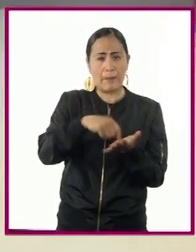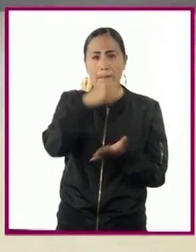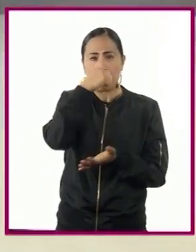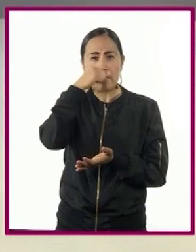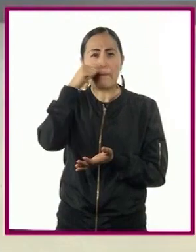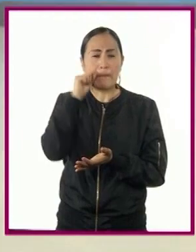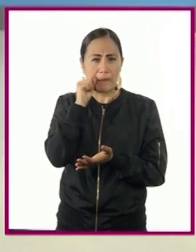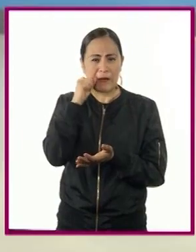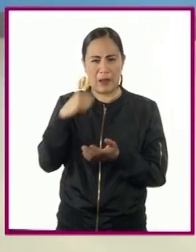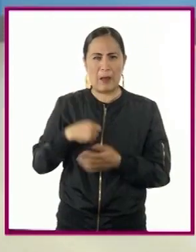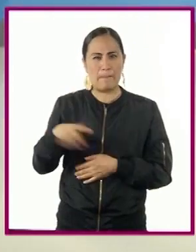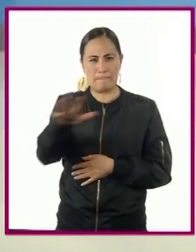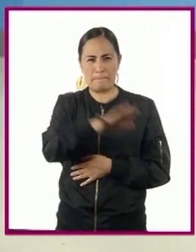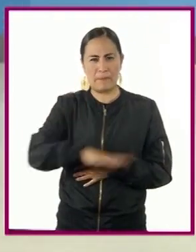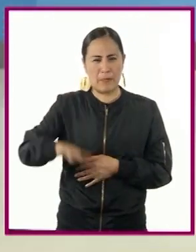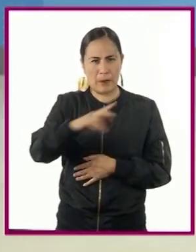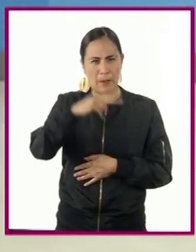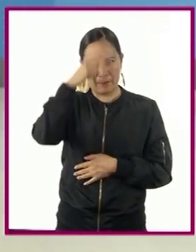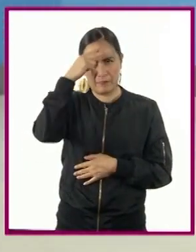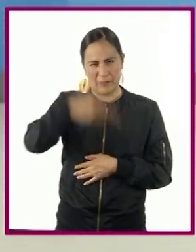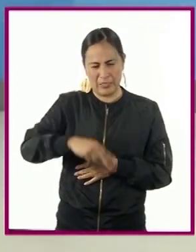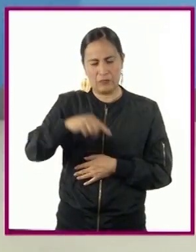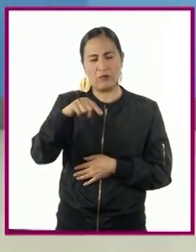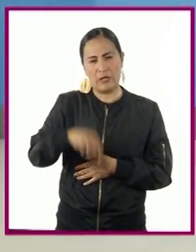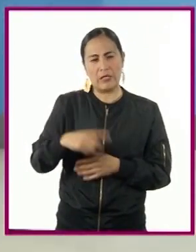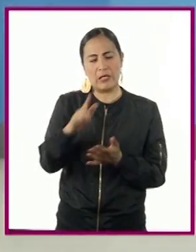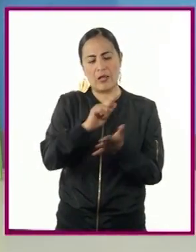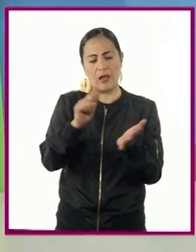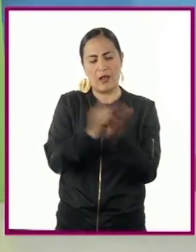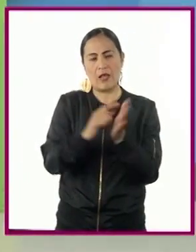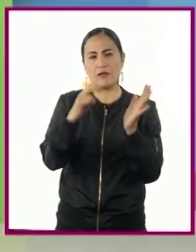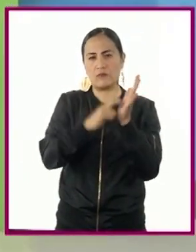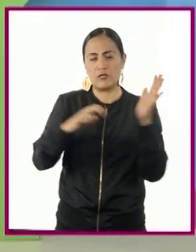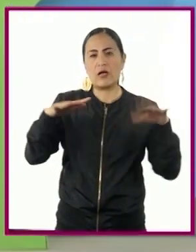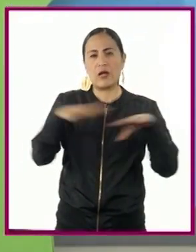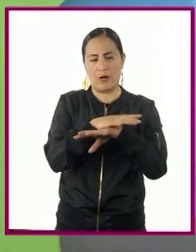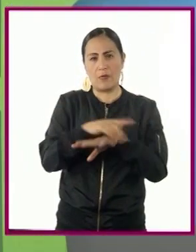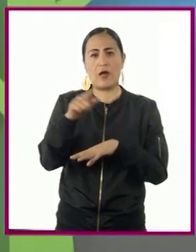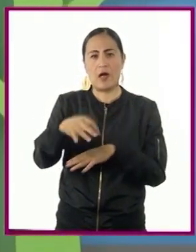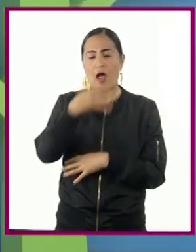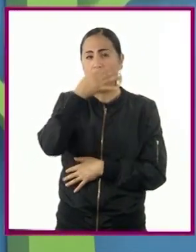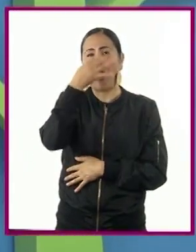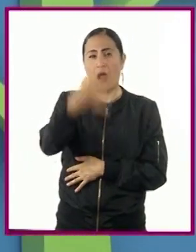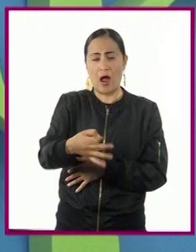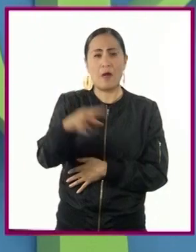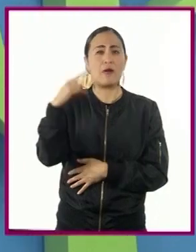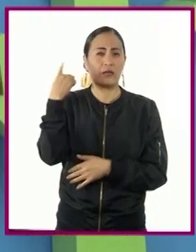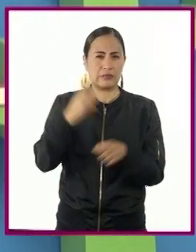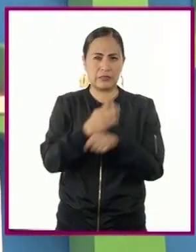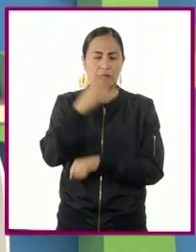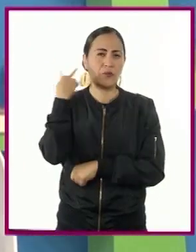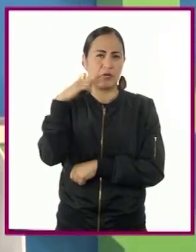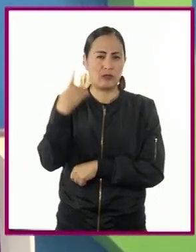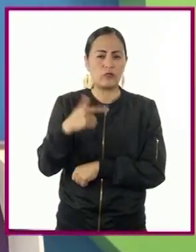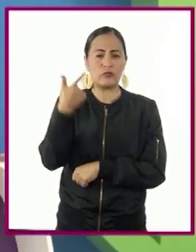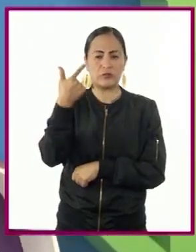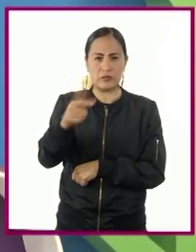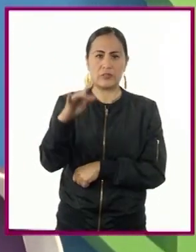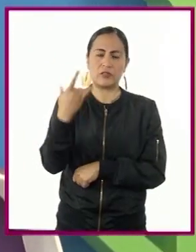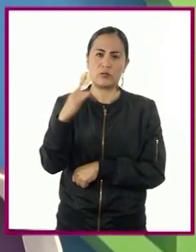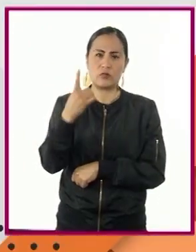nación explicando la promulgación de las leyes de reforma. Este fue emitido en Veracruz el 7 de julio de